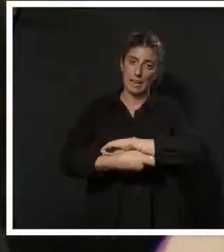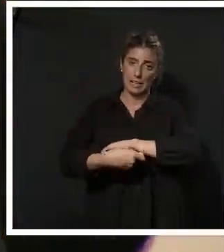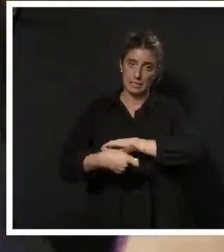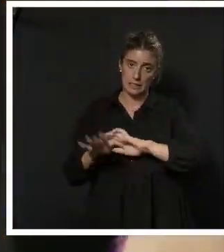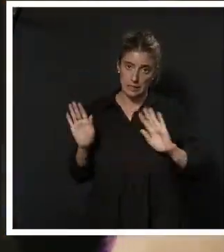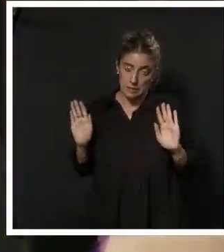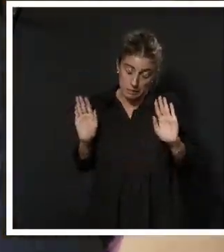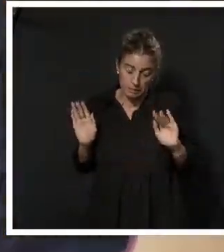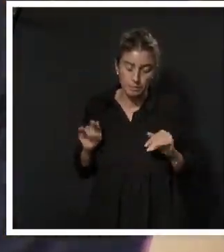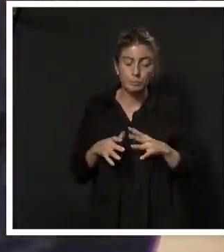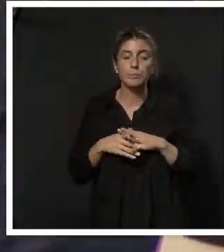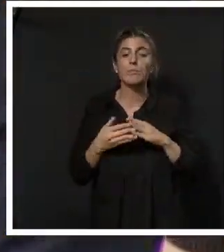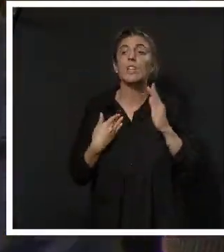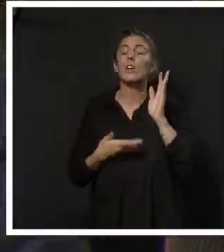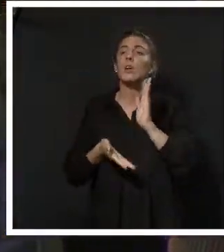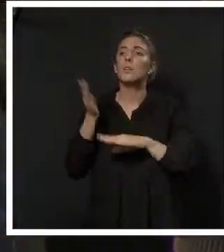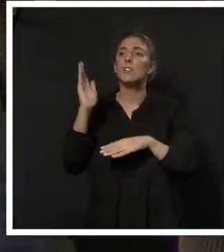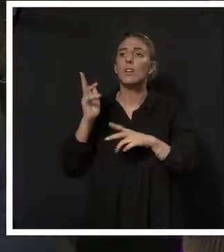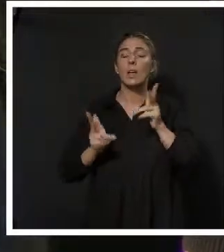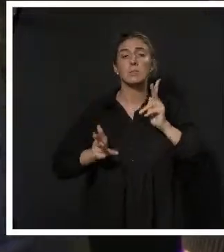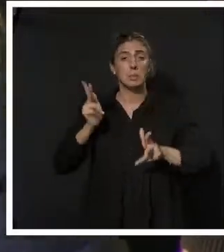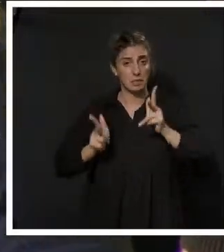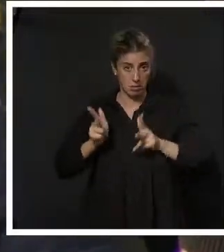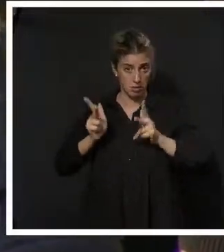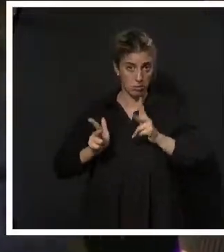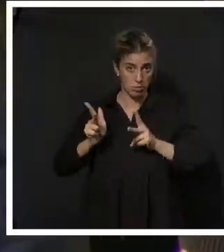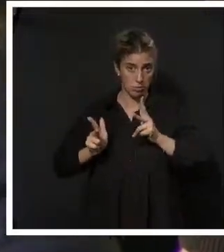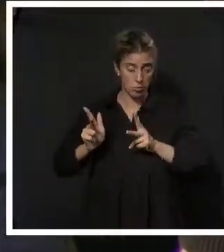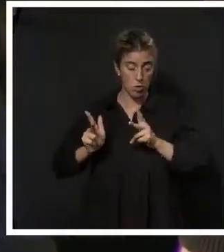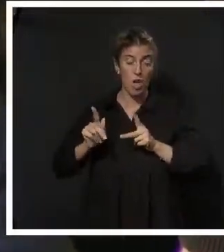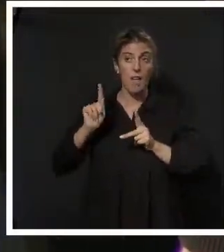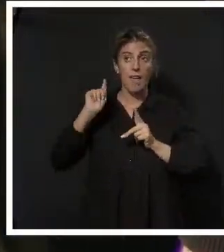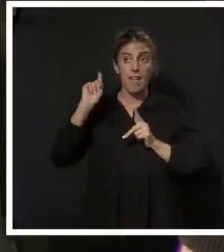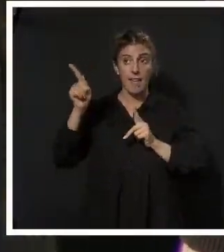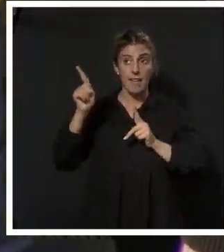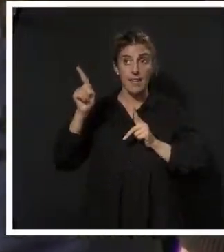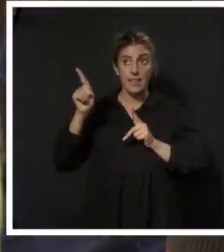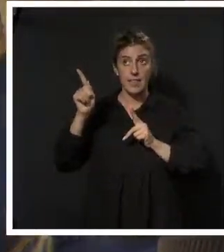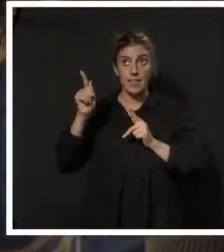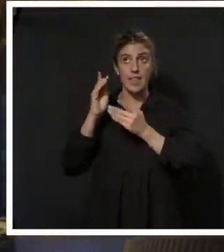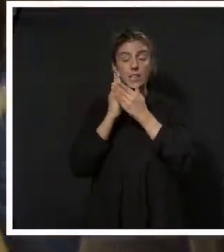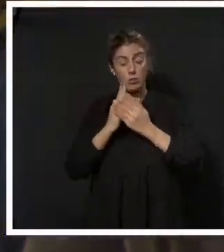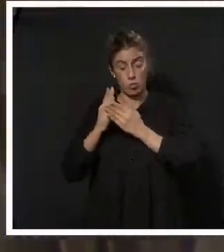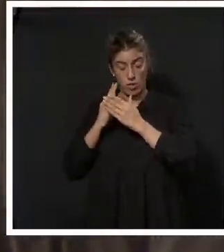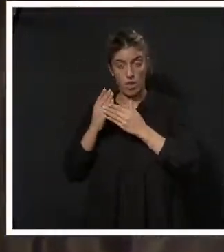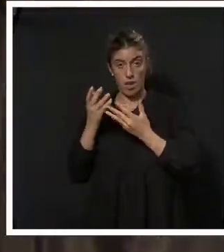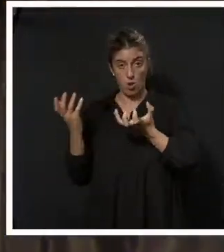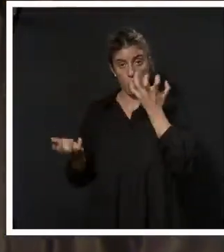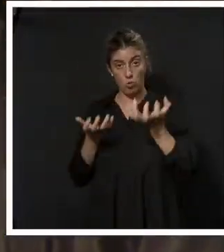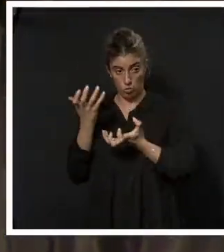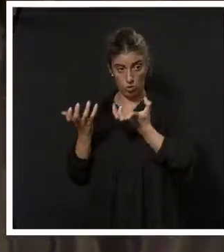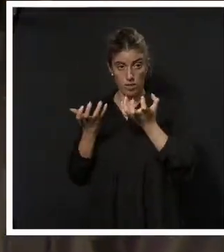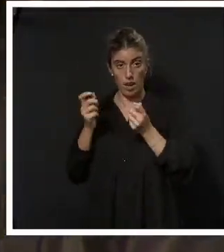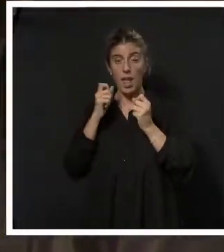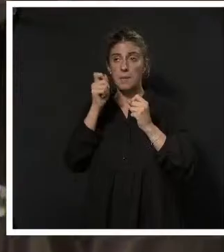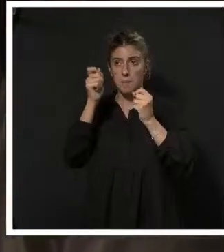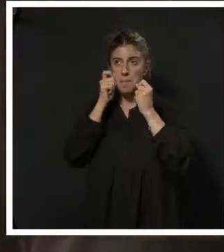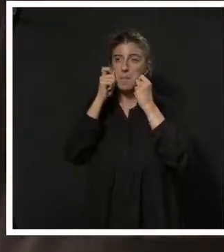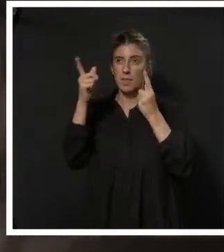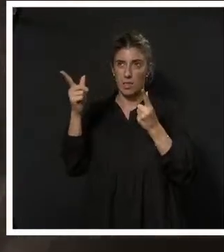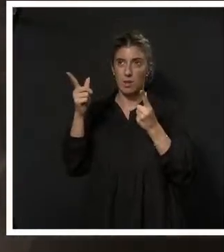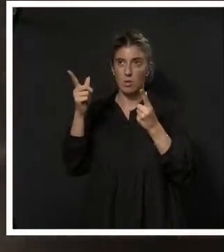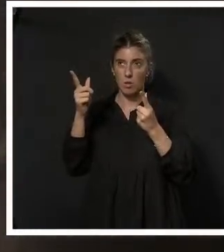Entonces eso marchella o país Vasco allí comencé a estudiar cocina fue donde me inconta primero